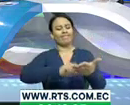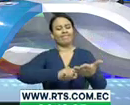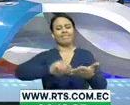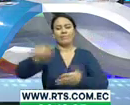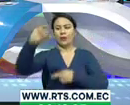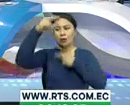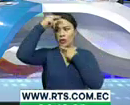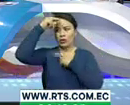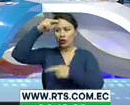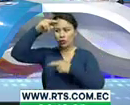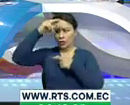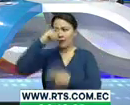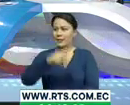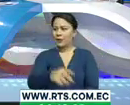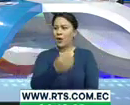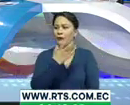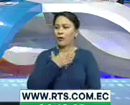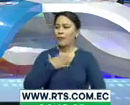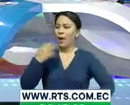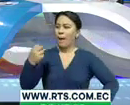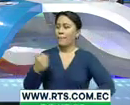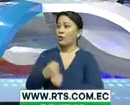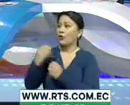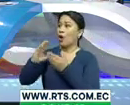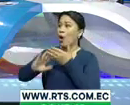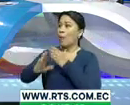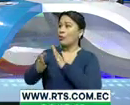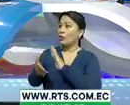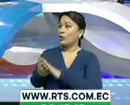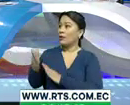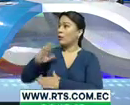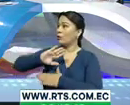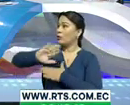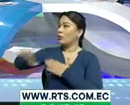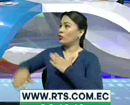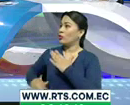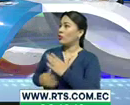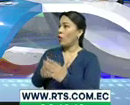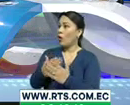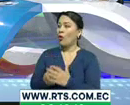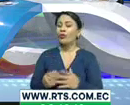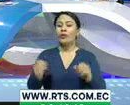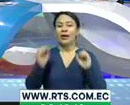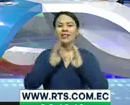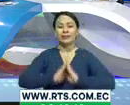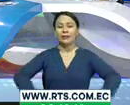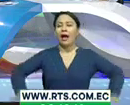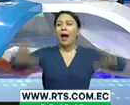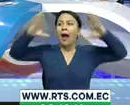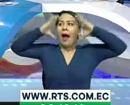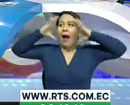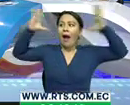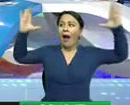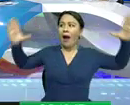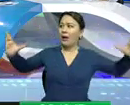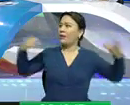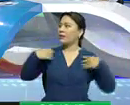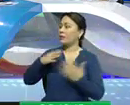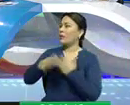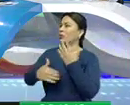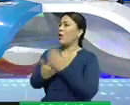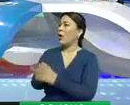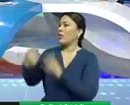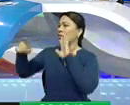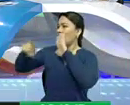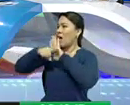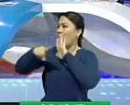sobre todo lo que tú decías no el apoyo de la comunidad indudablemente que ya está prácticamente harta de tantas situaciones negativas que se están dando a